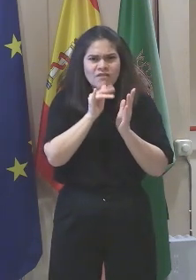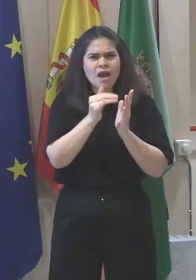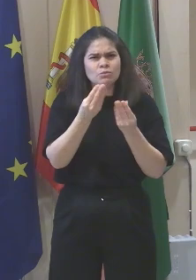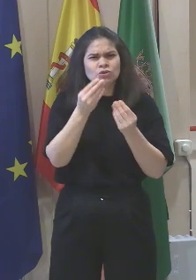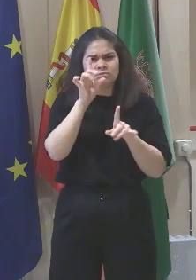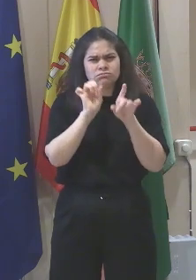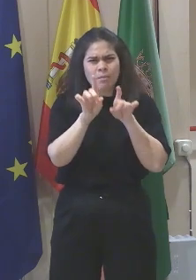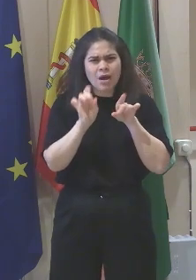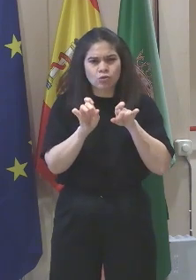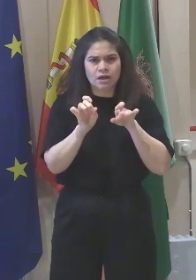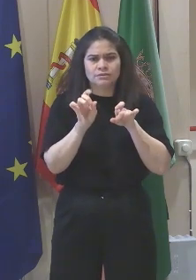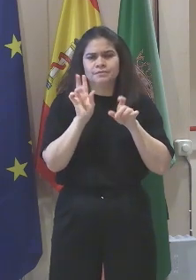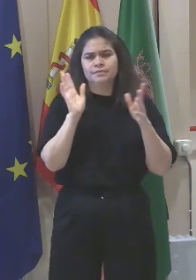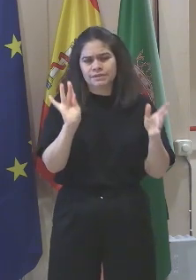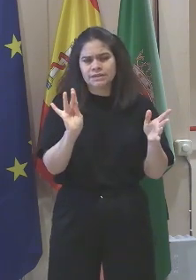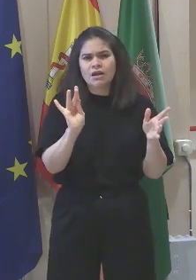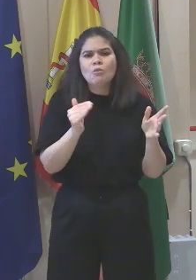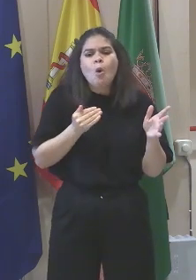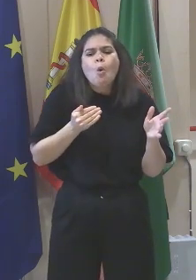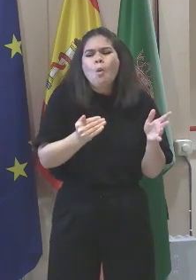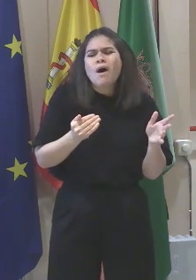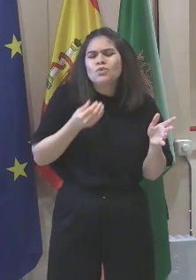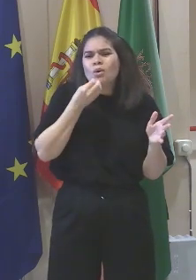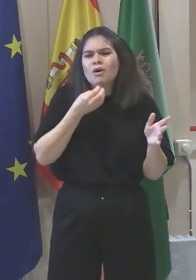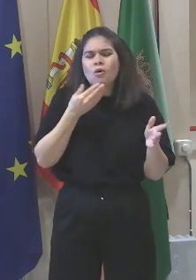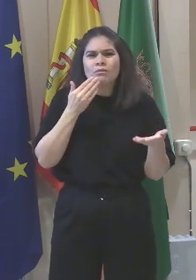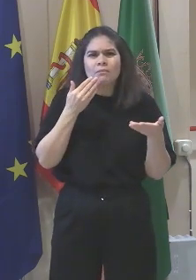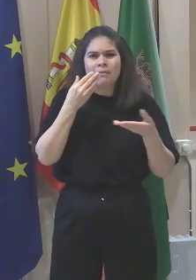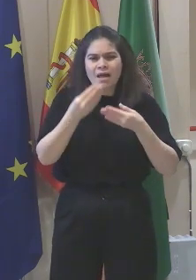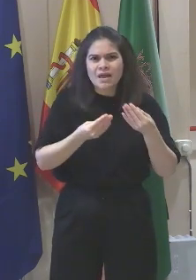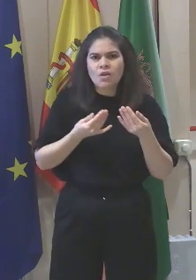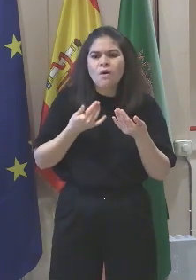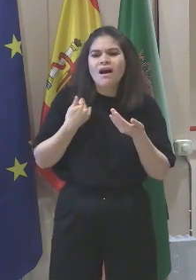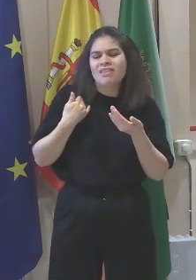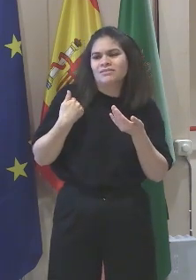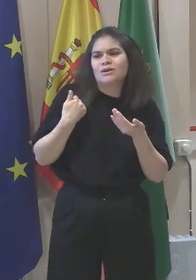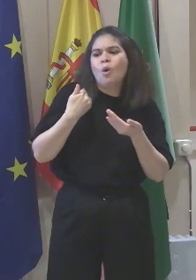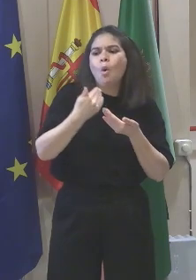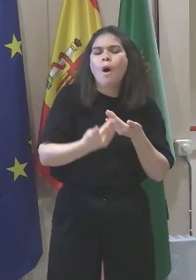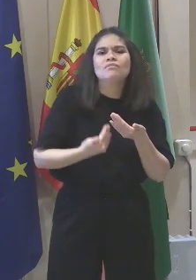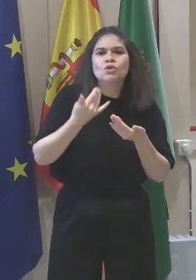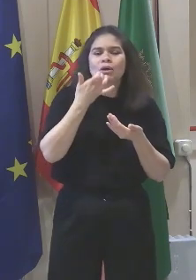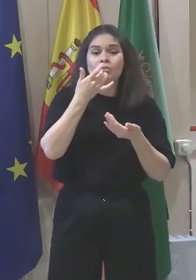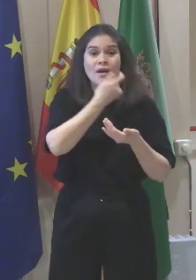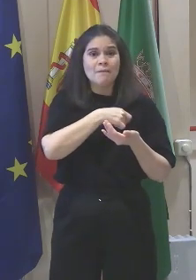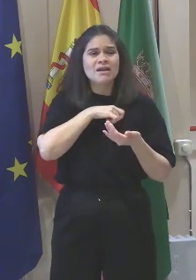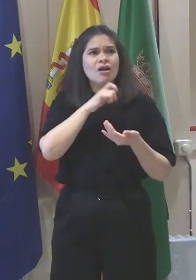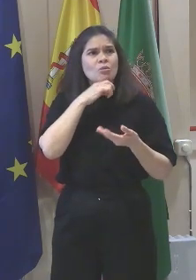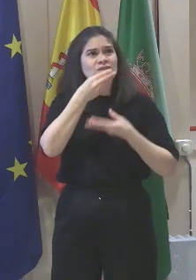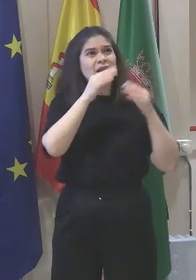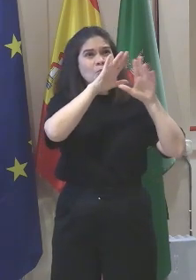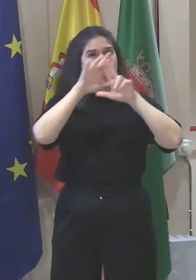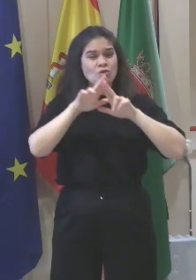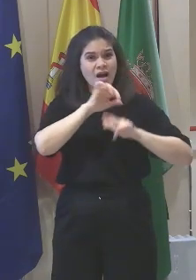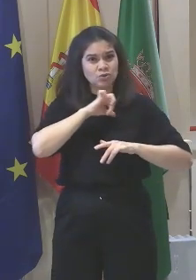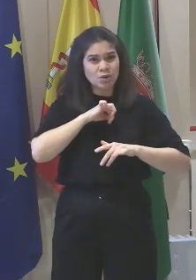preguntas, como ahora veremos también, sobre cuándo es el mejor momento de hacerlo, cada cuánto. En España sería por comunidades autónomas, sería